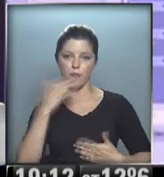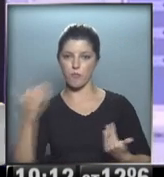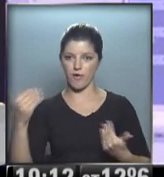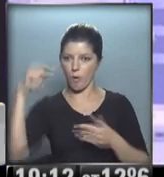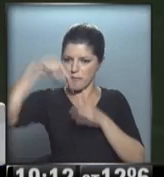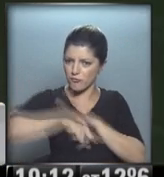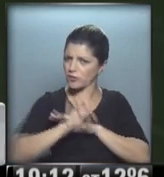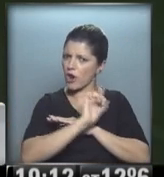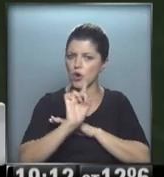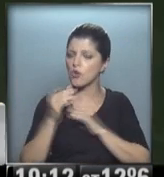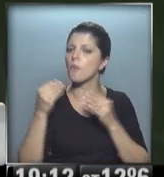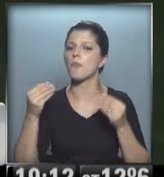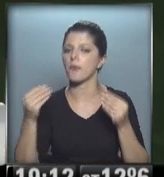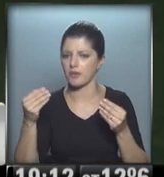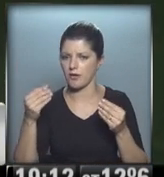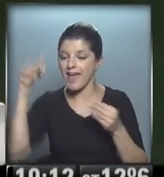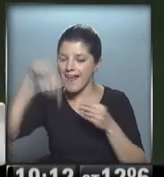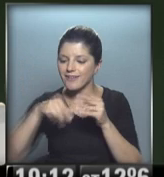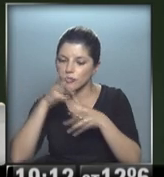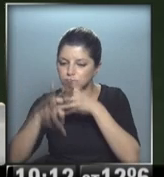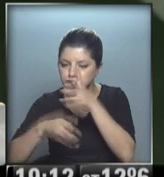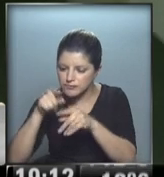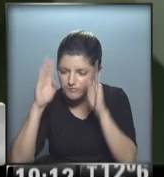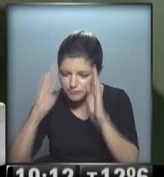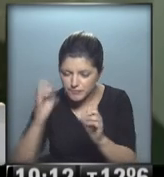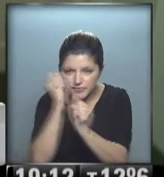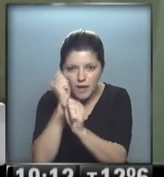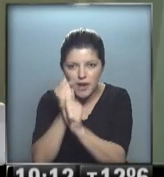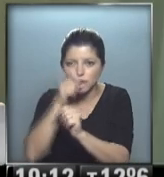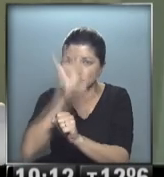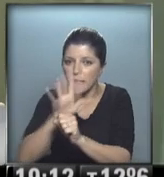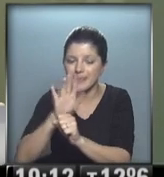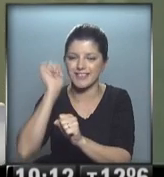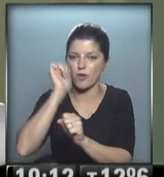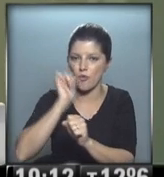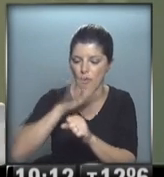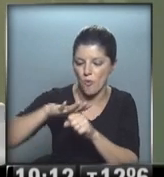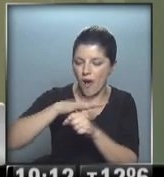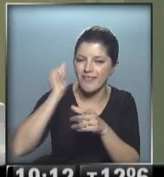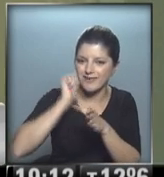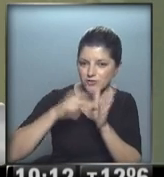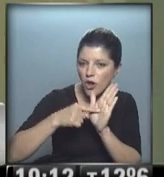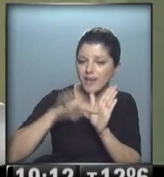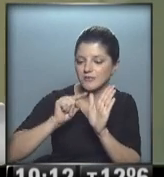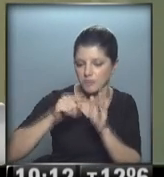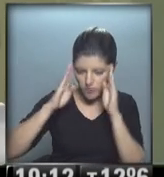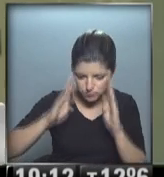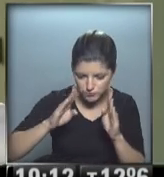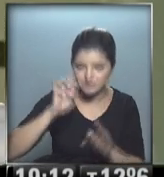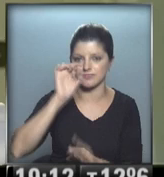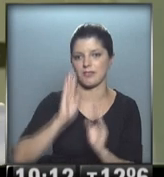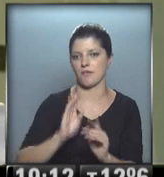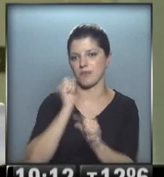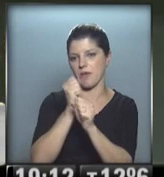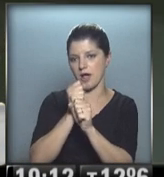profundas, porque trabaja exclusivamente sobre las lesiones dañinas o malignas. Es